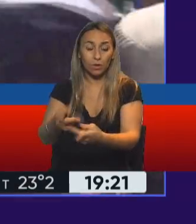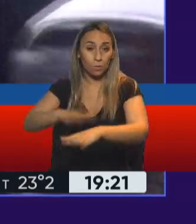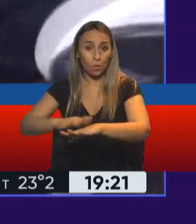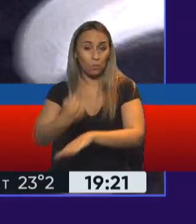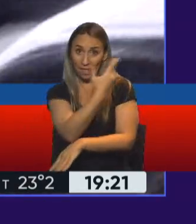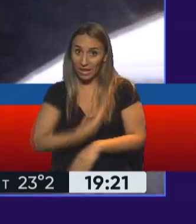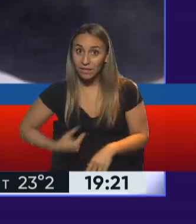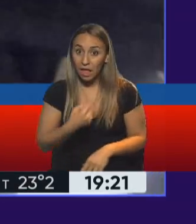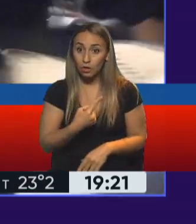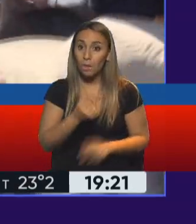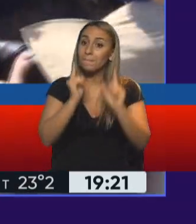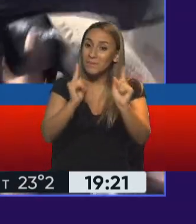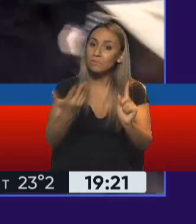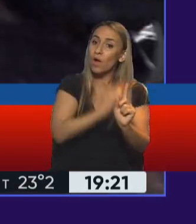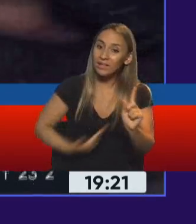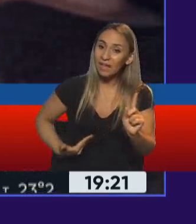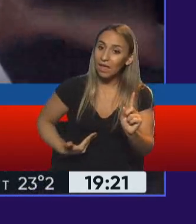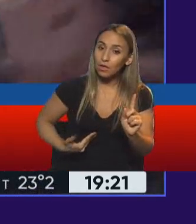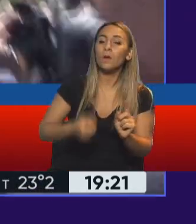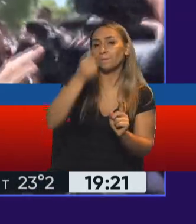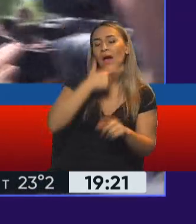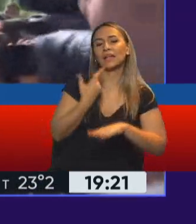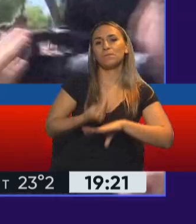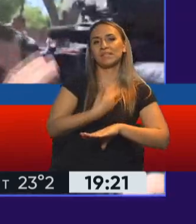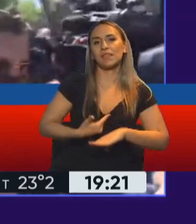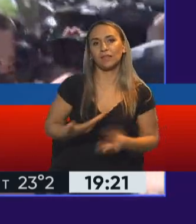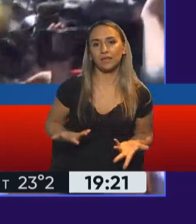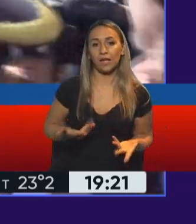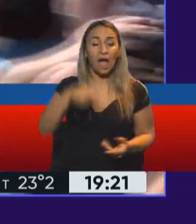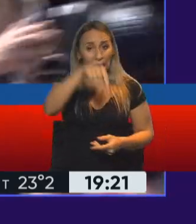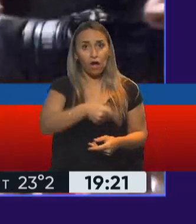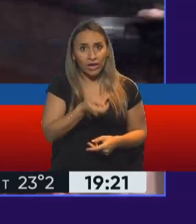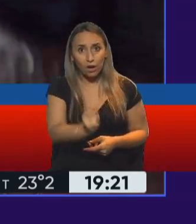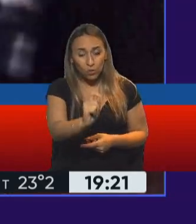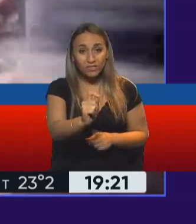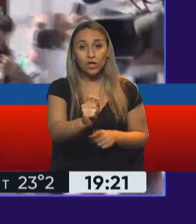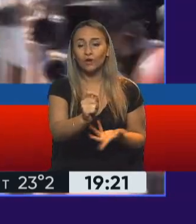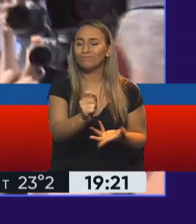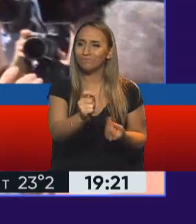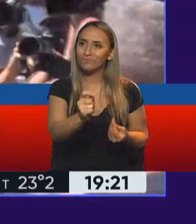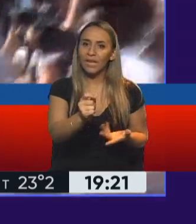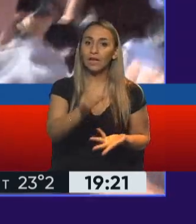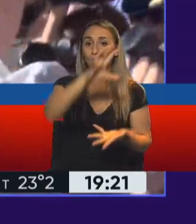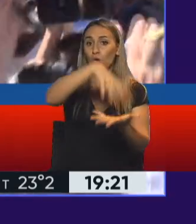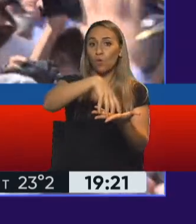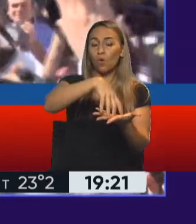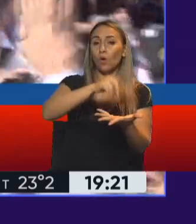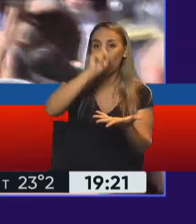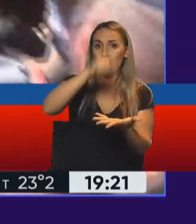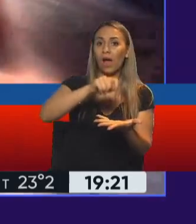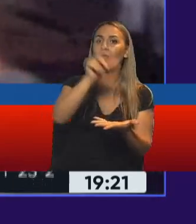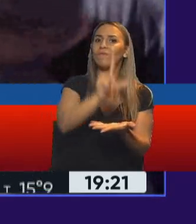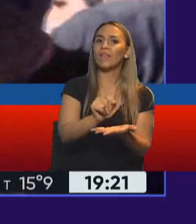mismo Estado del cual era presidente Mauricio Macri. Y estamos en juicio ante otro juzgado federal.